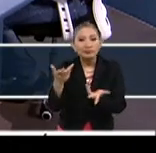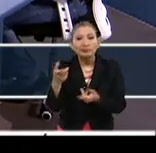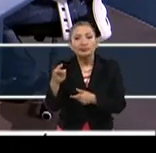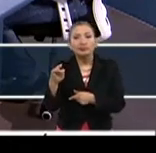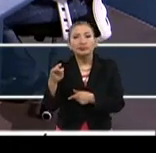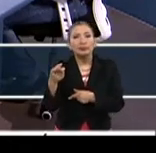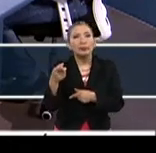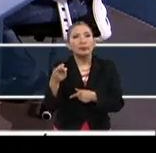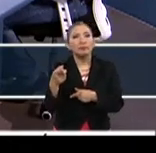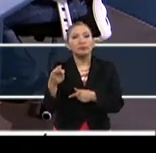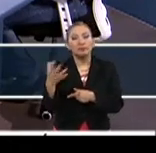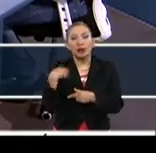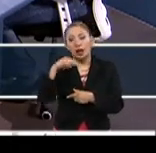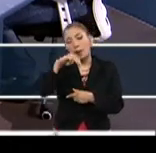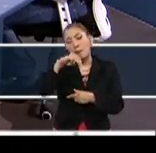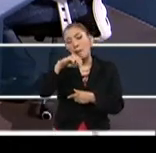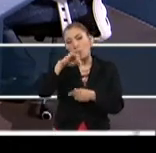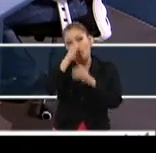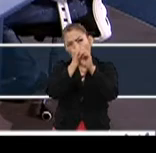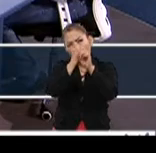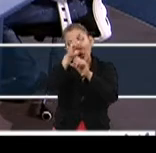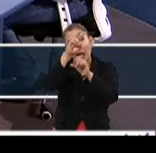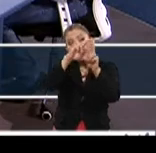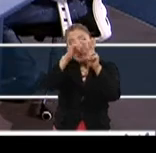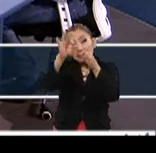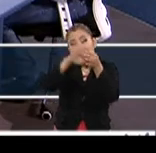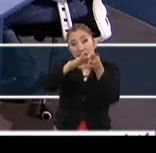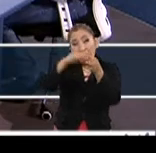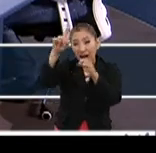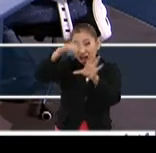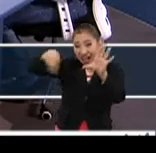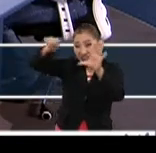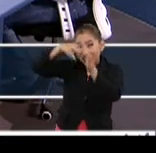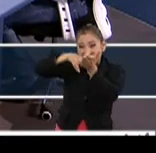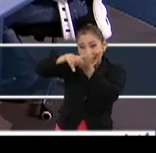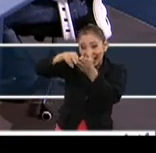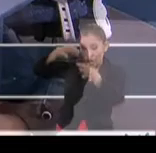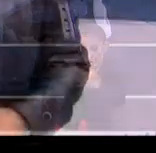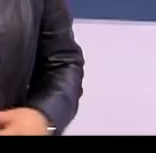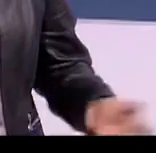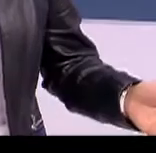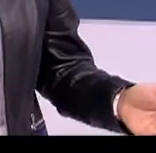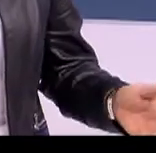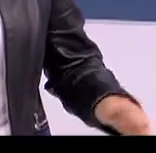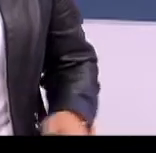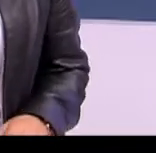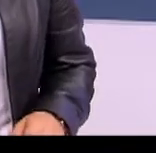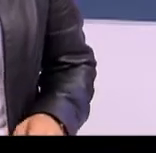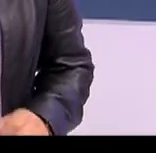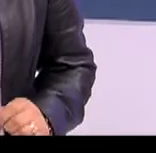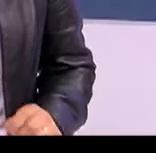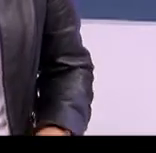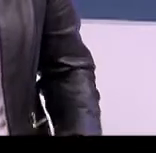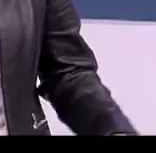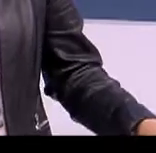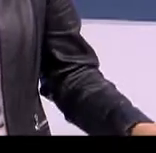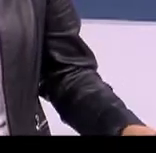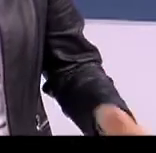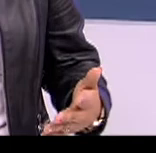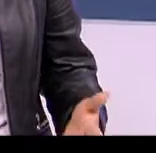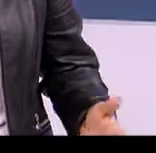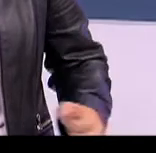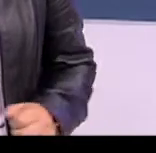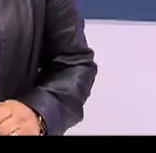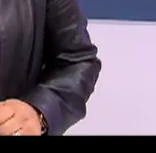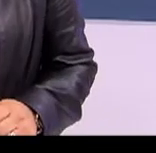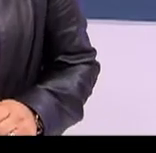el monitoreo de la estrella más cercana al agujero negro supermasivo en el centro de la galaxia. El doctor Joel Sánchez nos platicó un poco